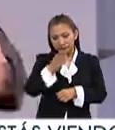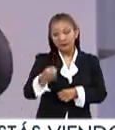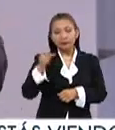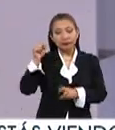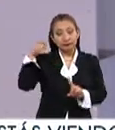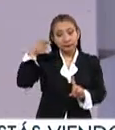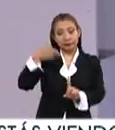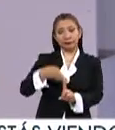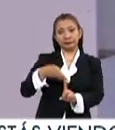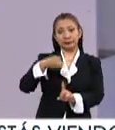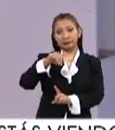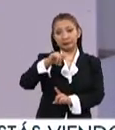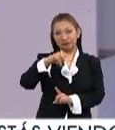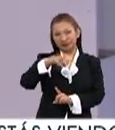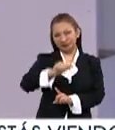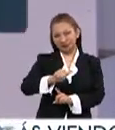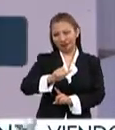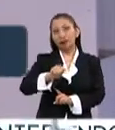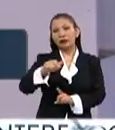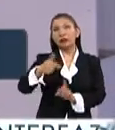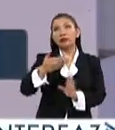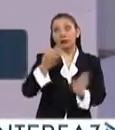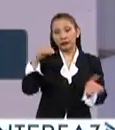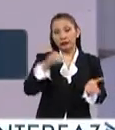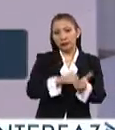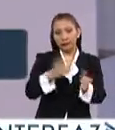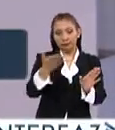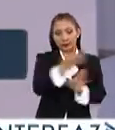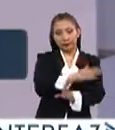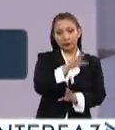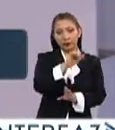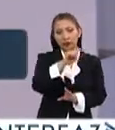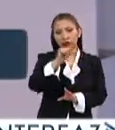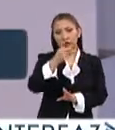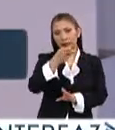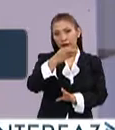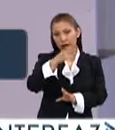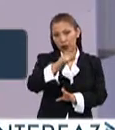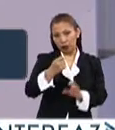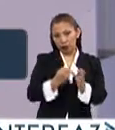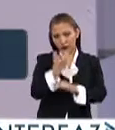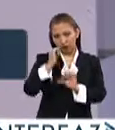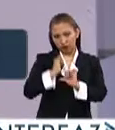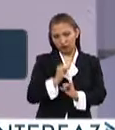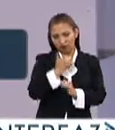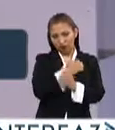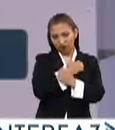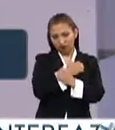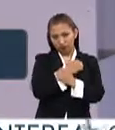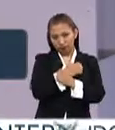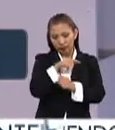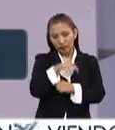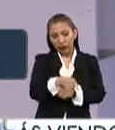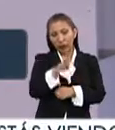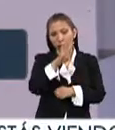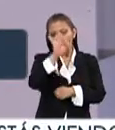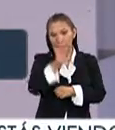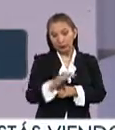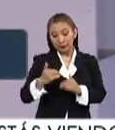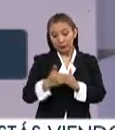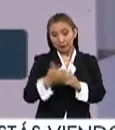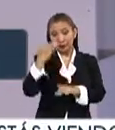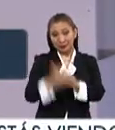de la meta que se estableció a partir de la llegada de Otto Granados a la Secretaría de Educación Pública, de alcanzar el 4% hacia el final